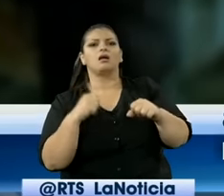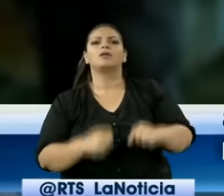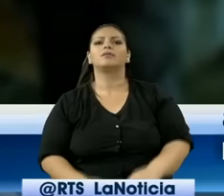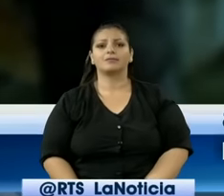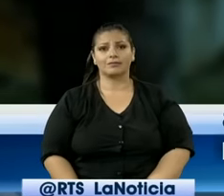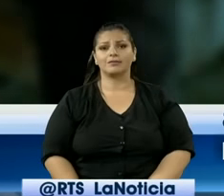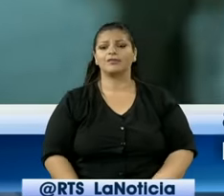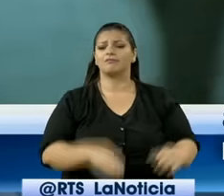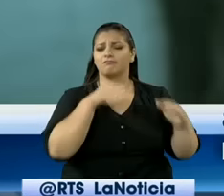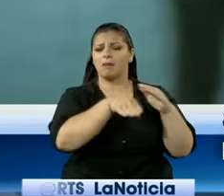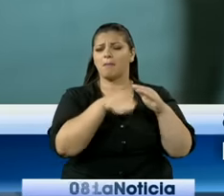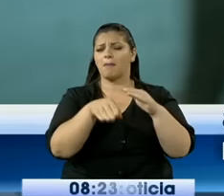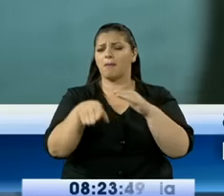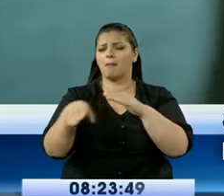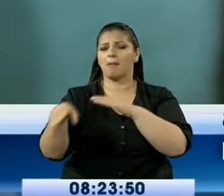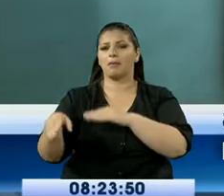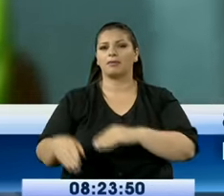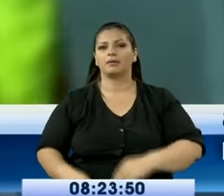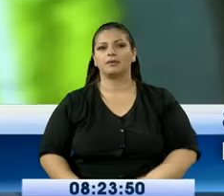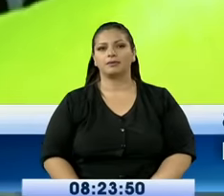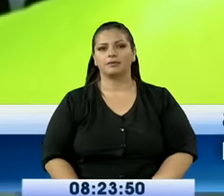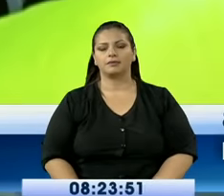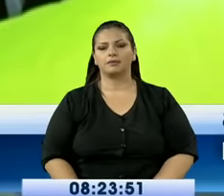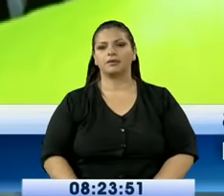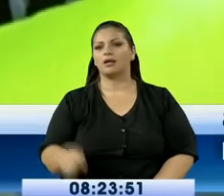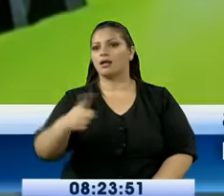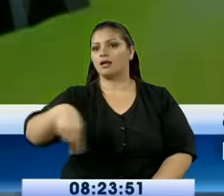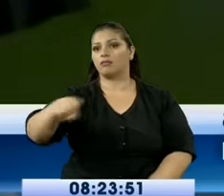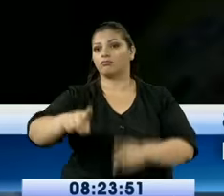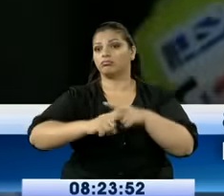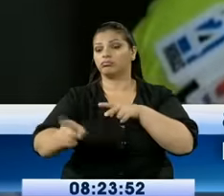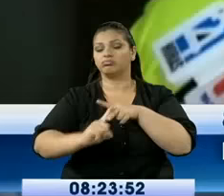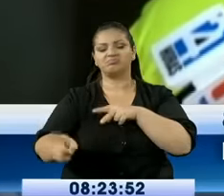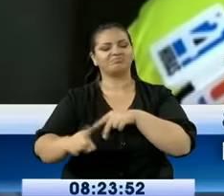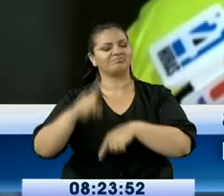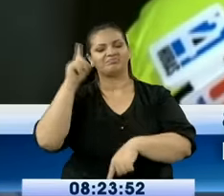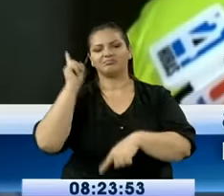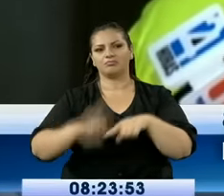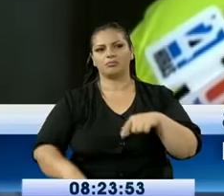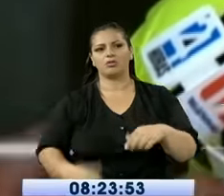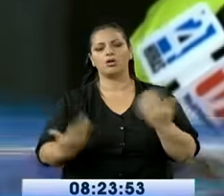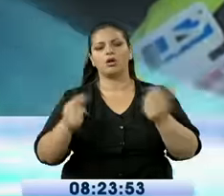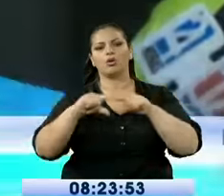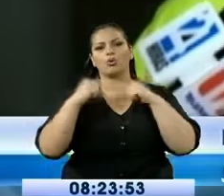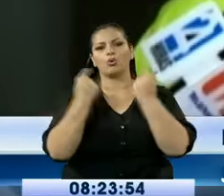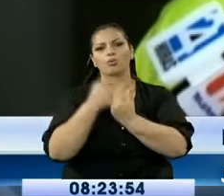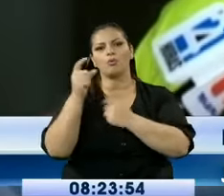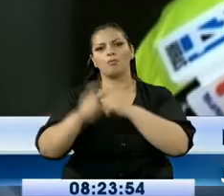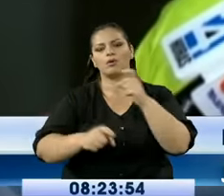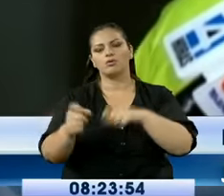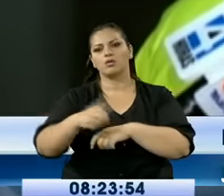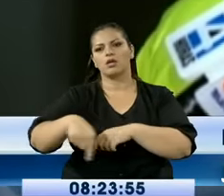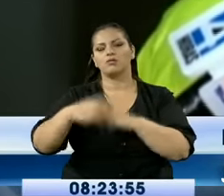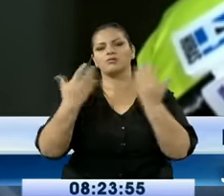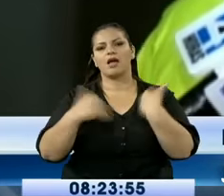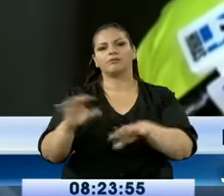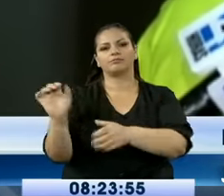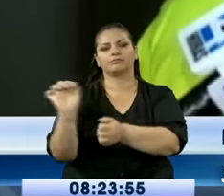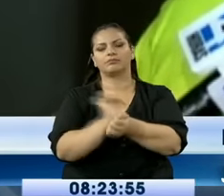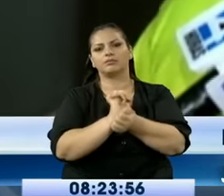que la información se filtre y ellos se pongan a buen recaudo. Esta organización ha sido detenida luego